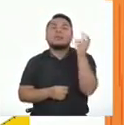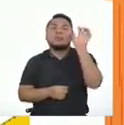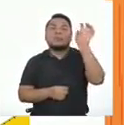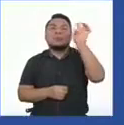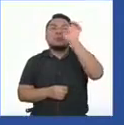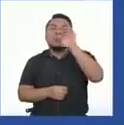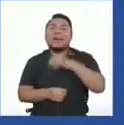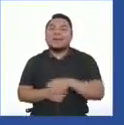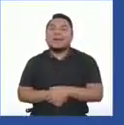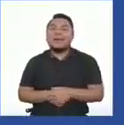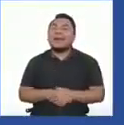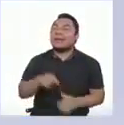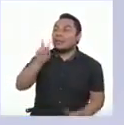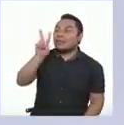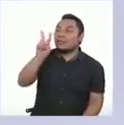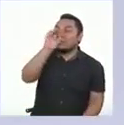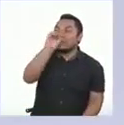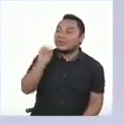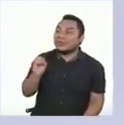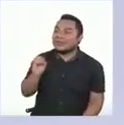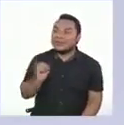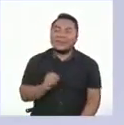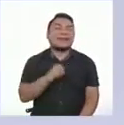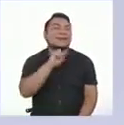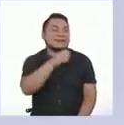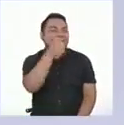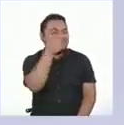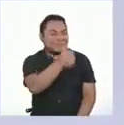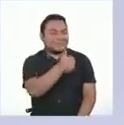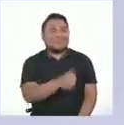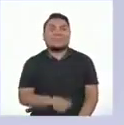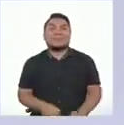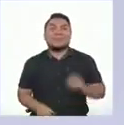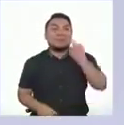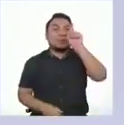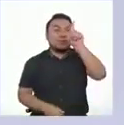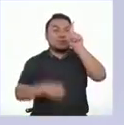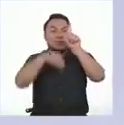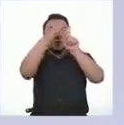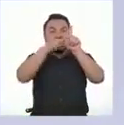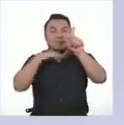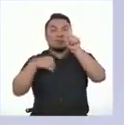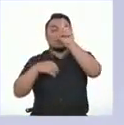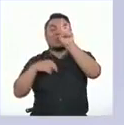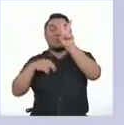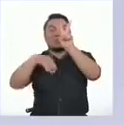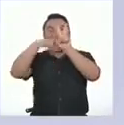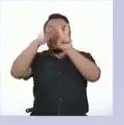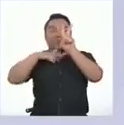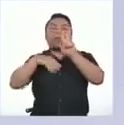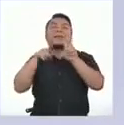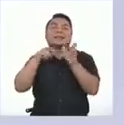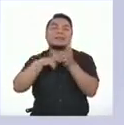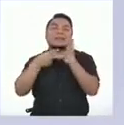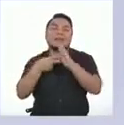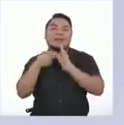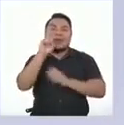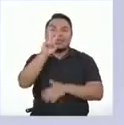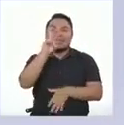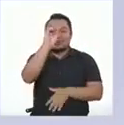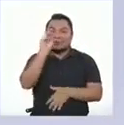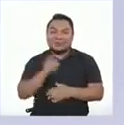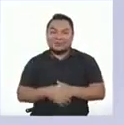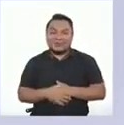dos? El 2%. Exacto, el 2%. Ahora veamos qué pasa con